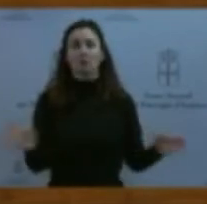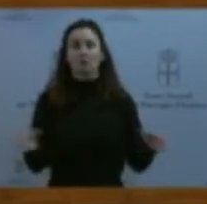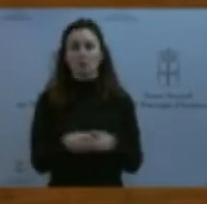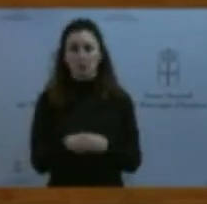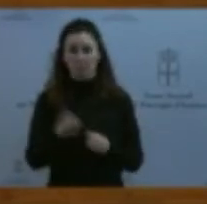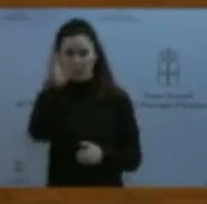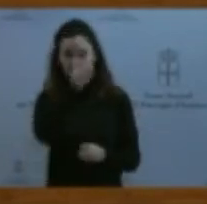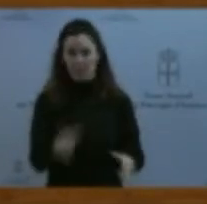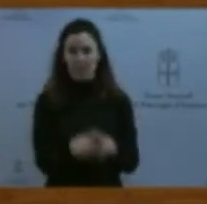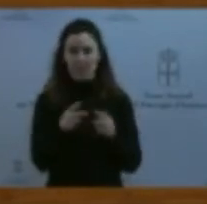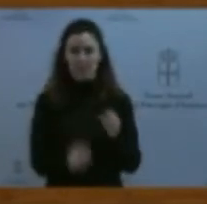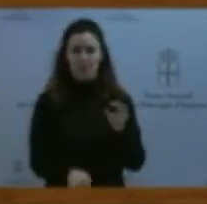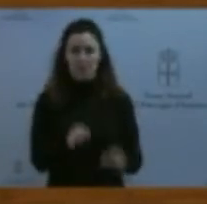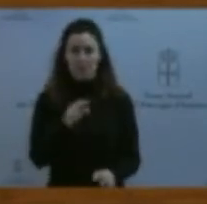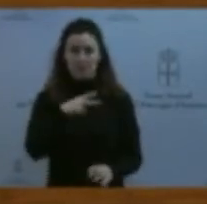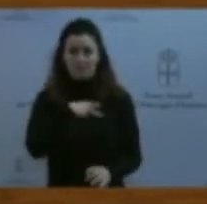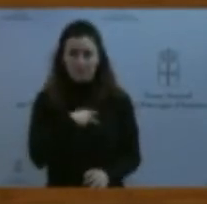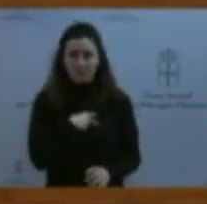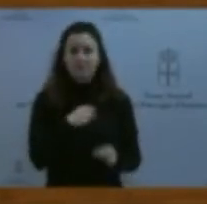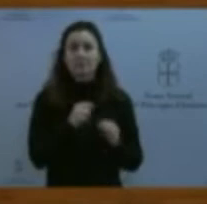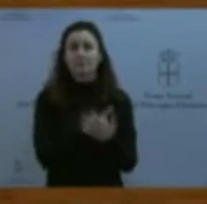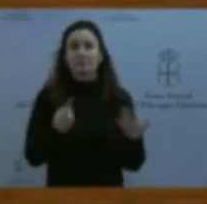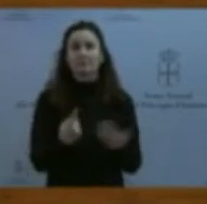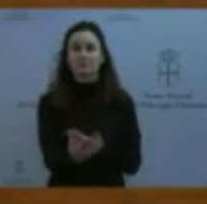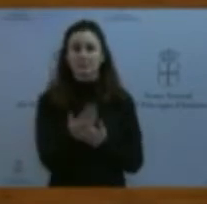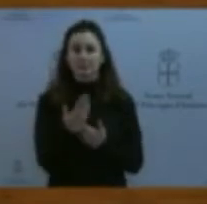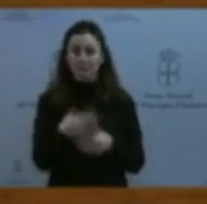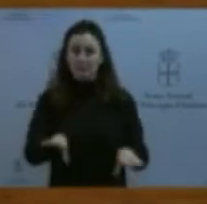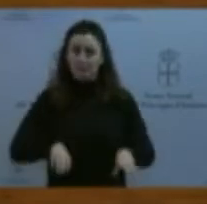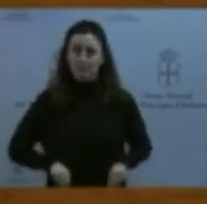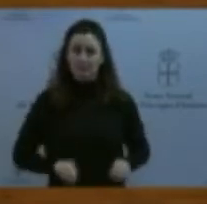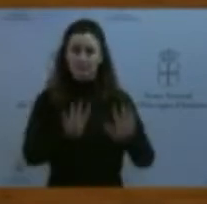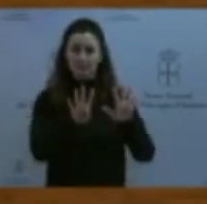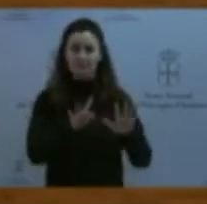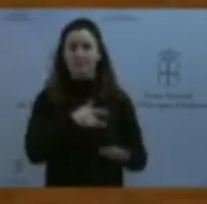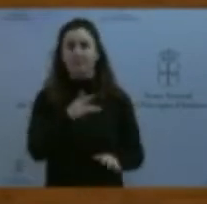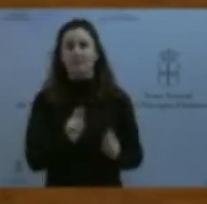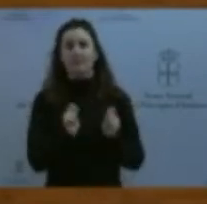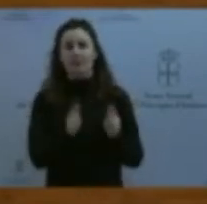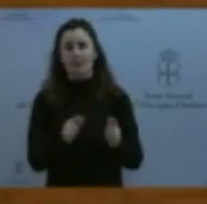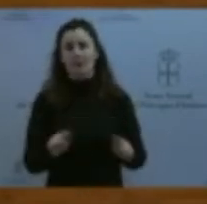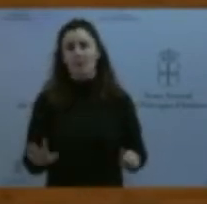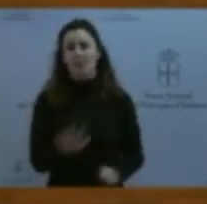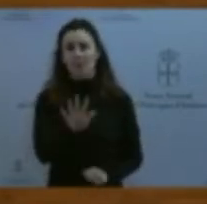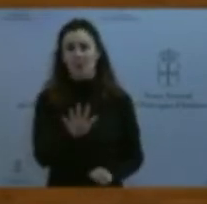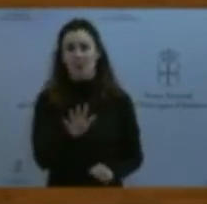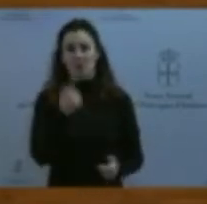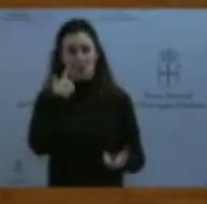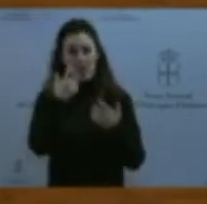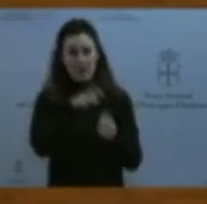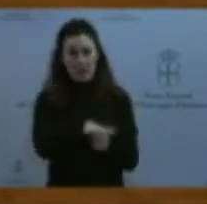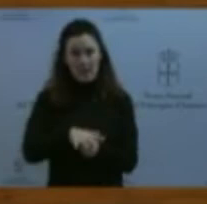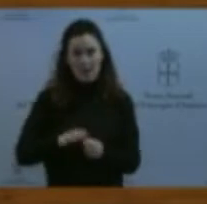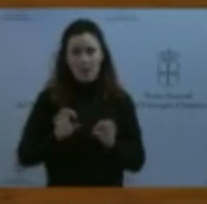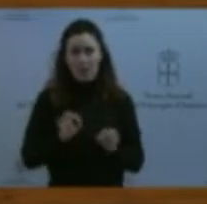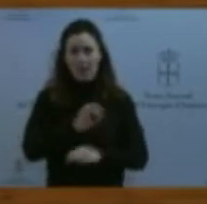admiten 9 y se conceden 5. Y en el área de ingeniería y arquitectura se presentan 30, se admiten 26 y